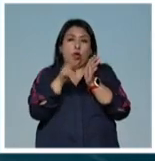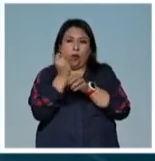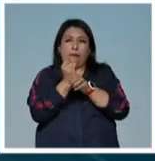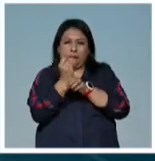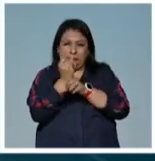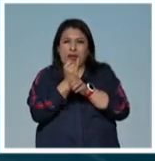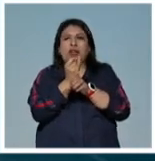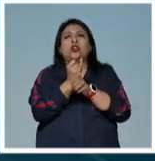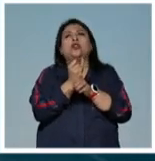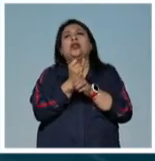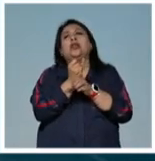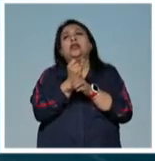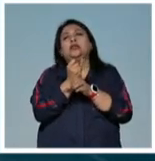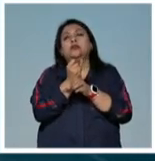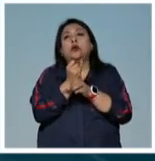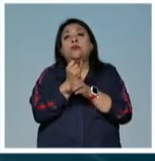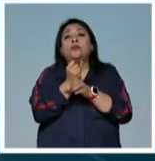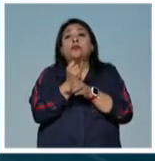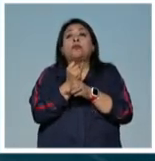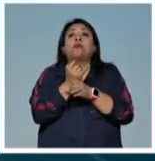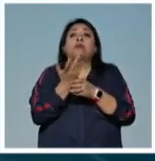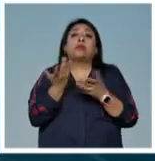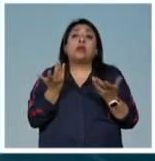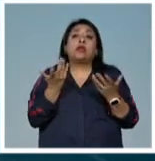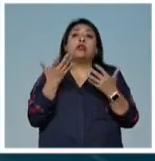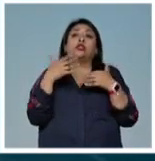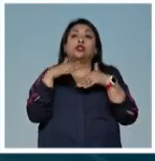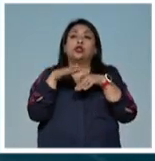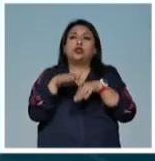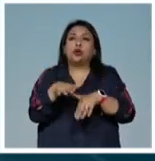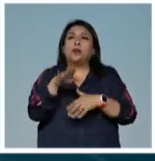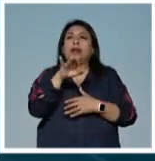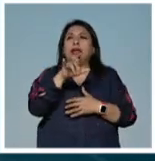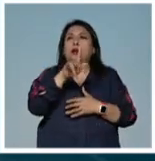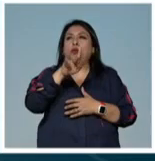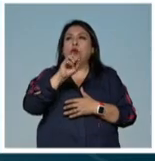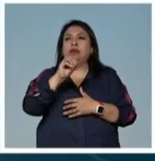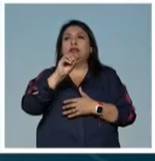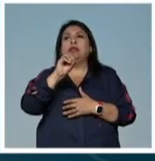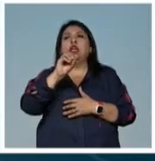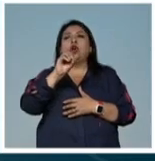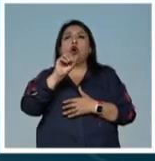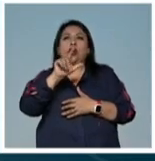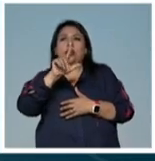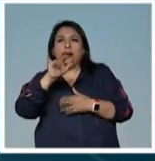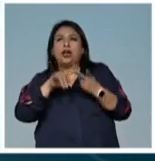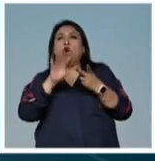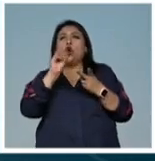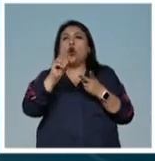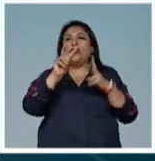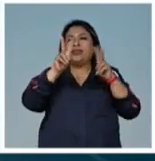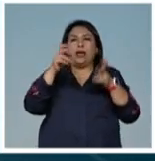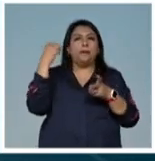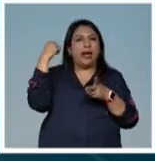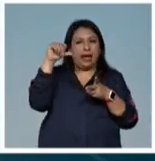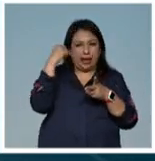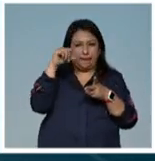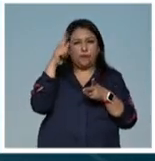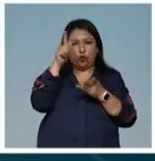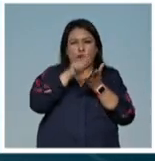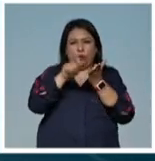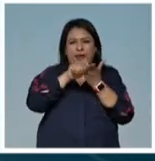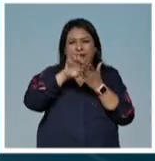ya sea el que hizo sobre el Púas Olivares o sobre Acapulco,